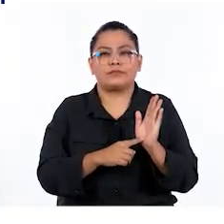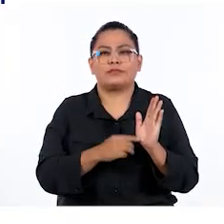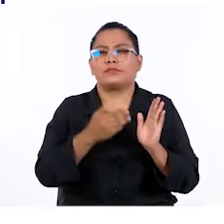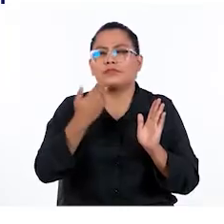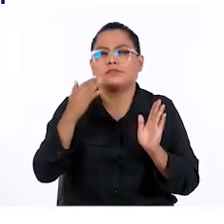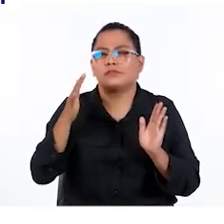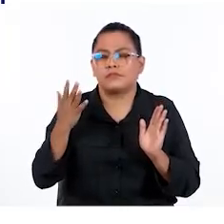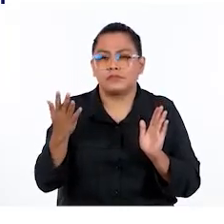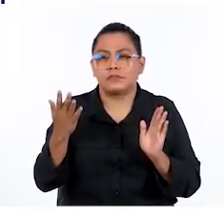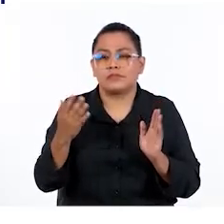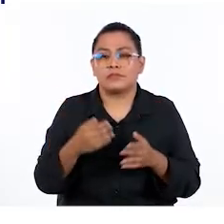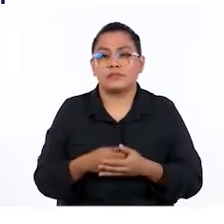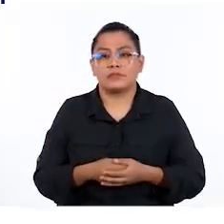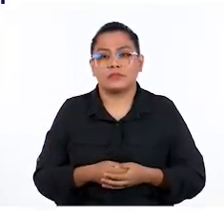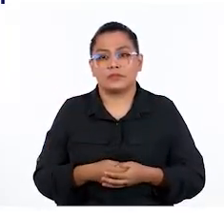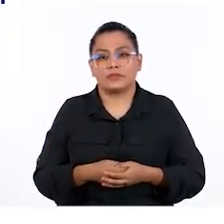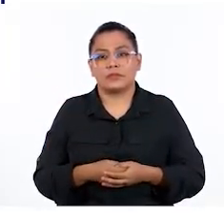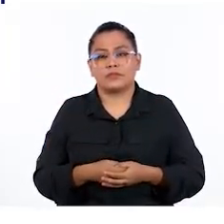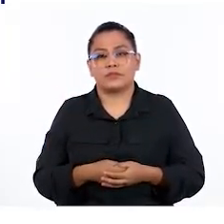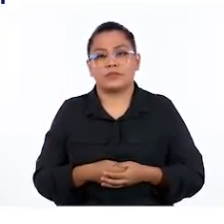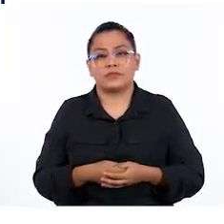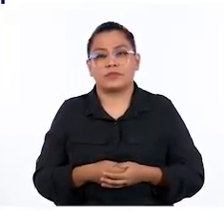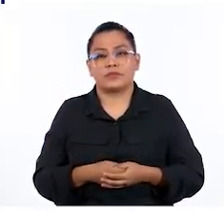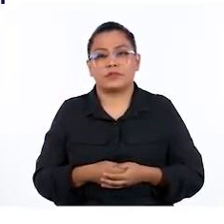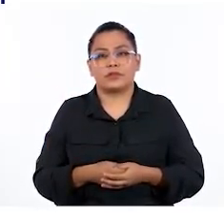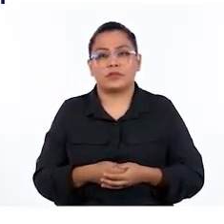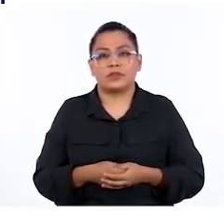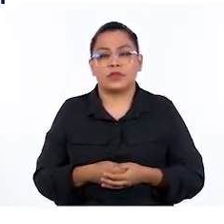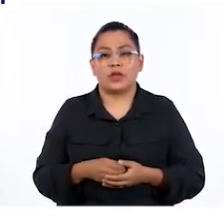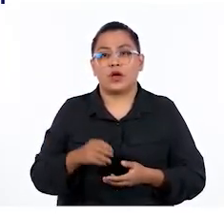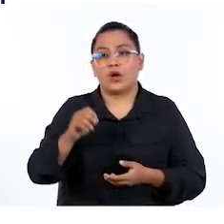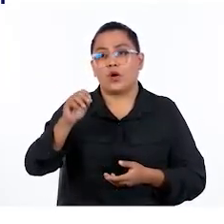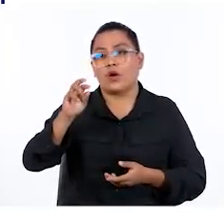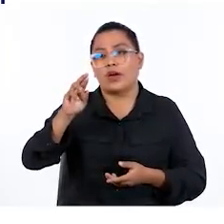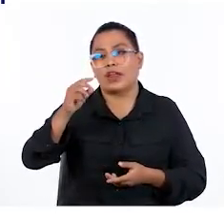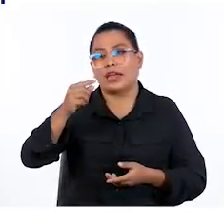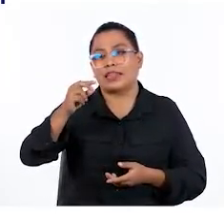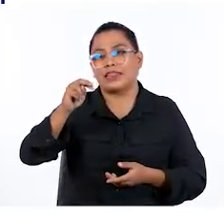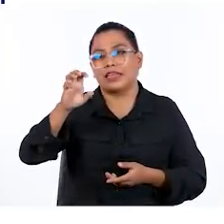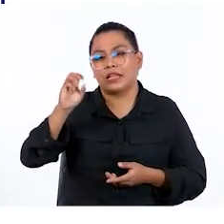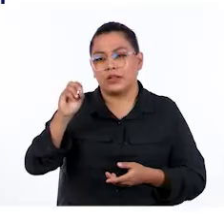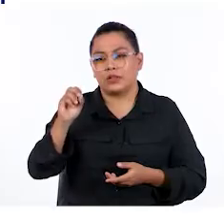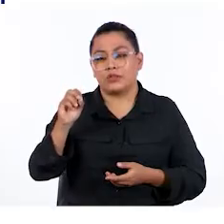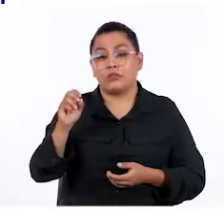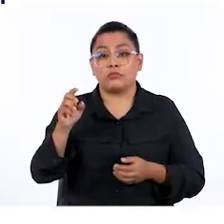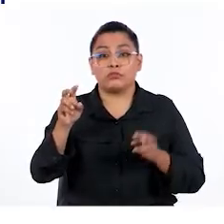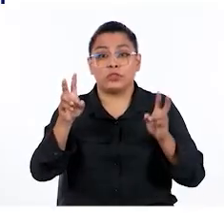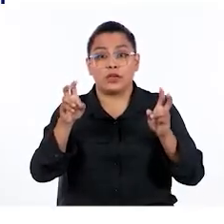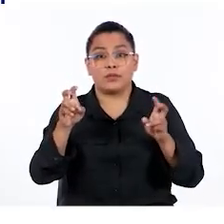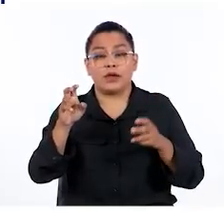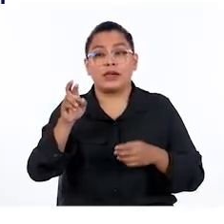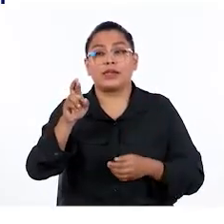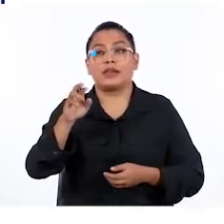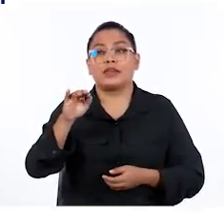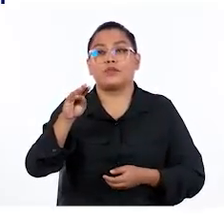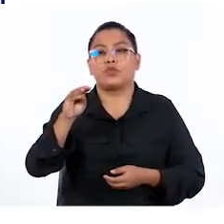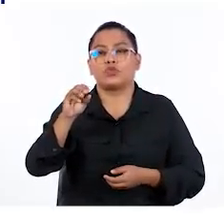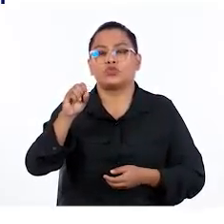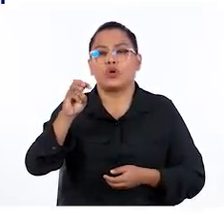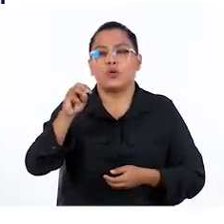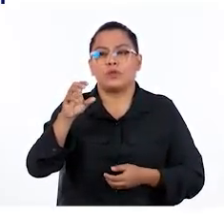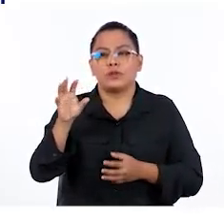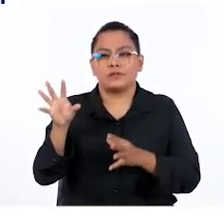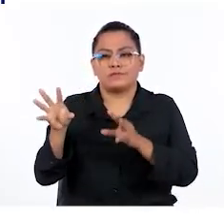ocurre en un organelo muy abundante llamado ribosoma. El ribosoma toma aminoácidos y